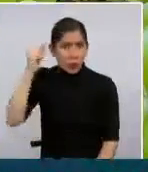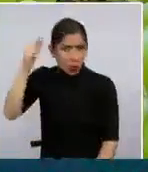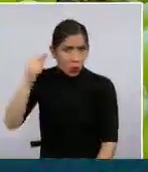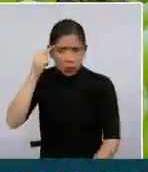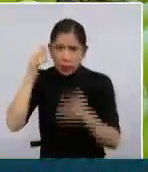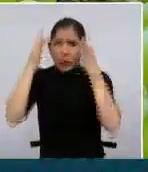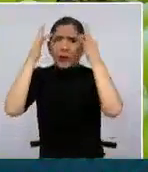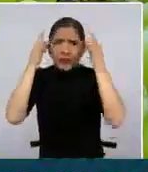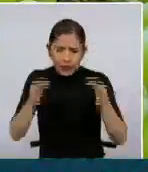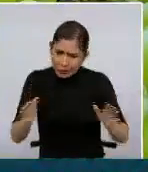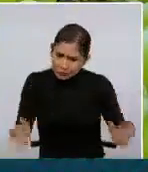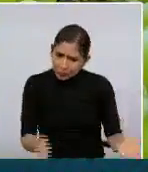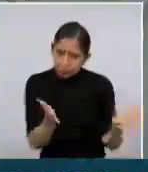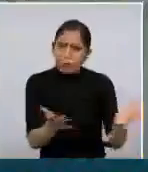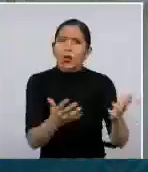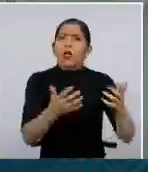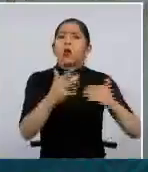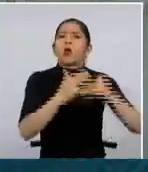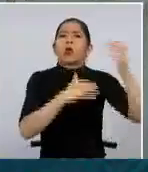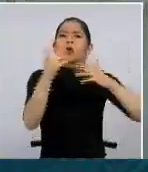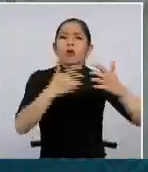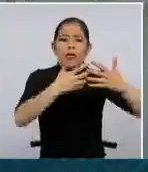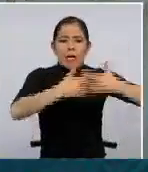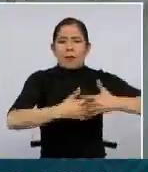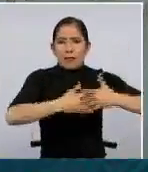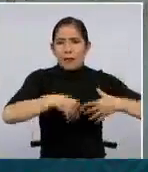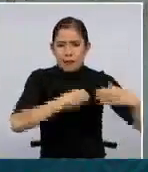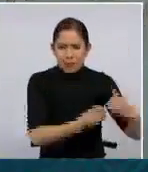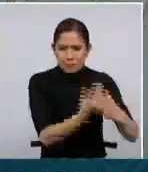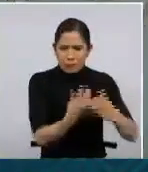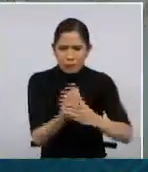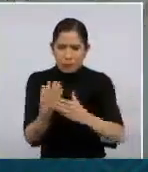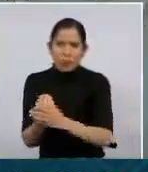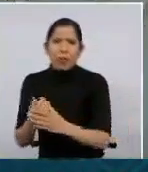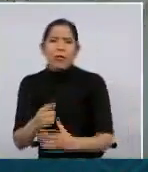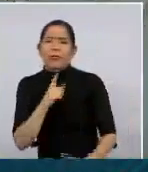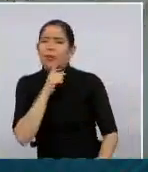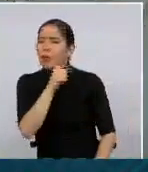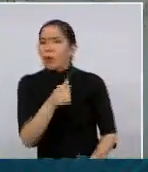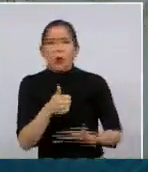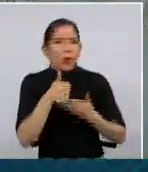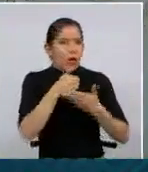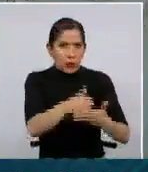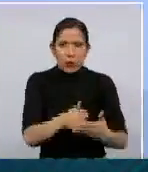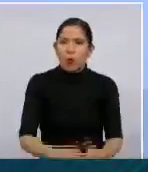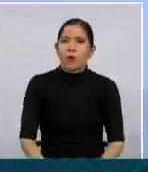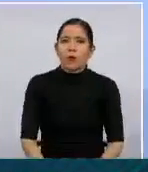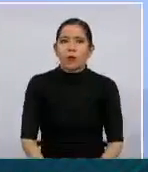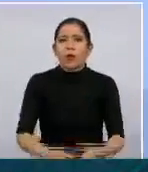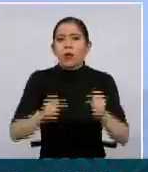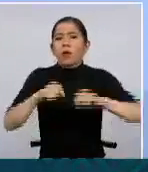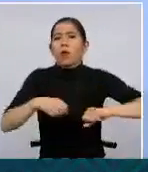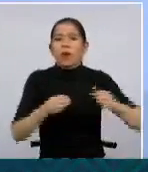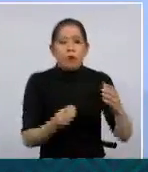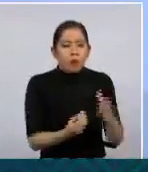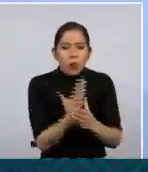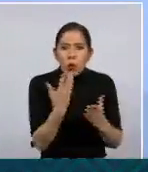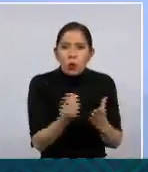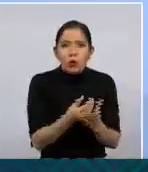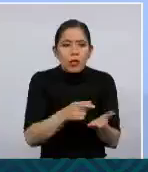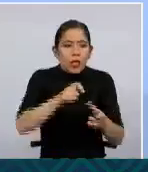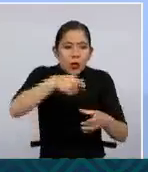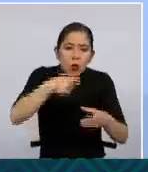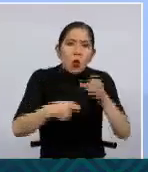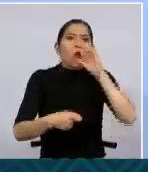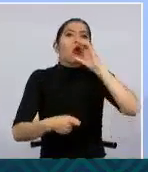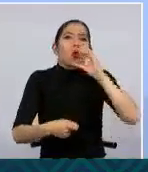nacional en construir una planta procesadora de uva ayudará mucho a la industrialización. Procesar energizantes, en